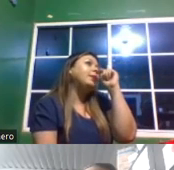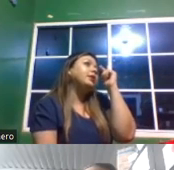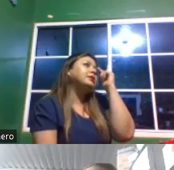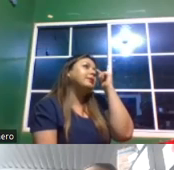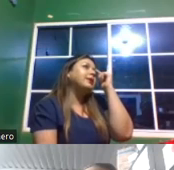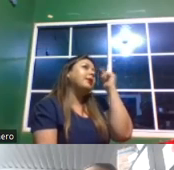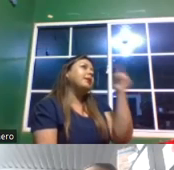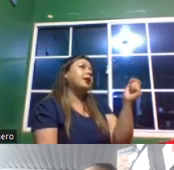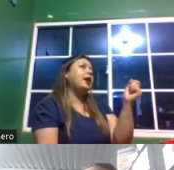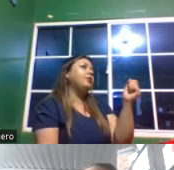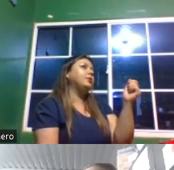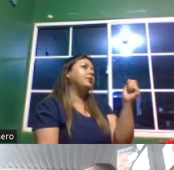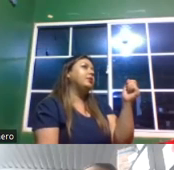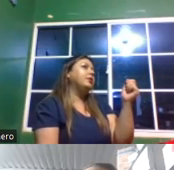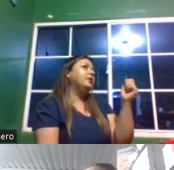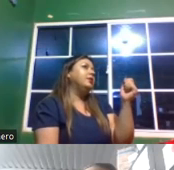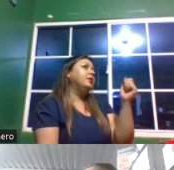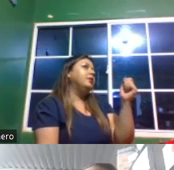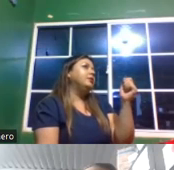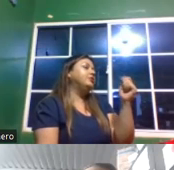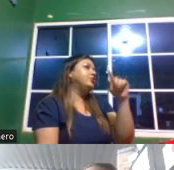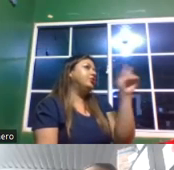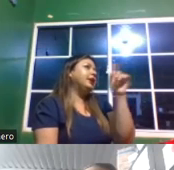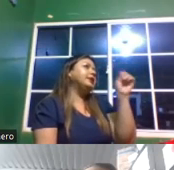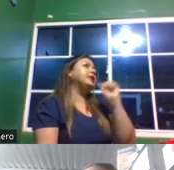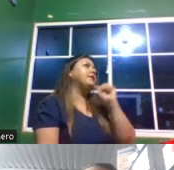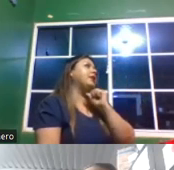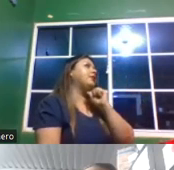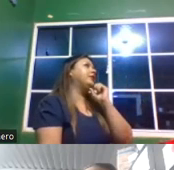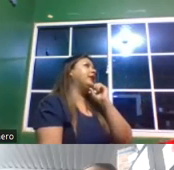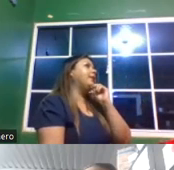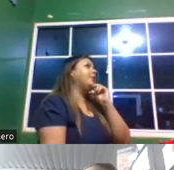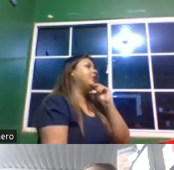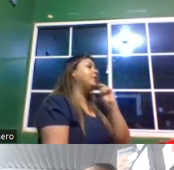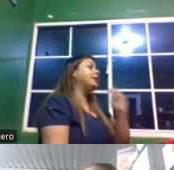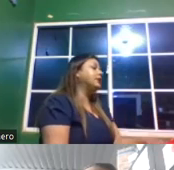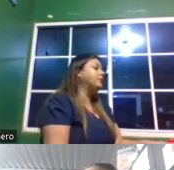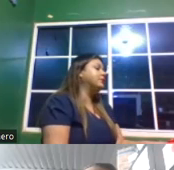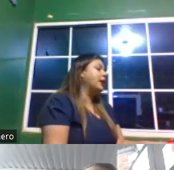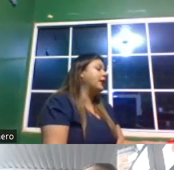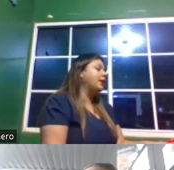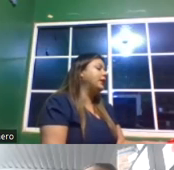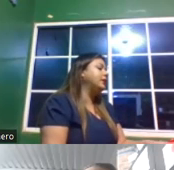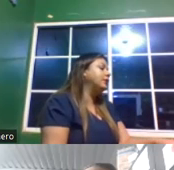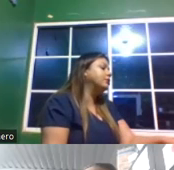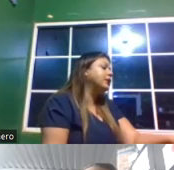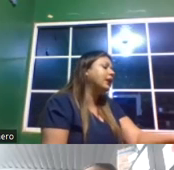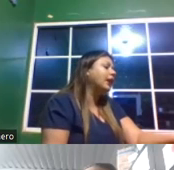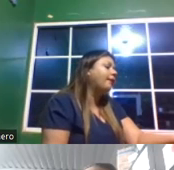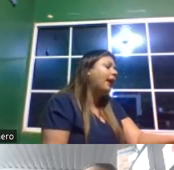Cuatro. Ok, y vamos. La gestión estratégica son acciones concretas y medibles. Es cierto. Hay que planificar acciones,